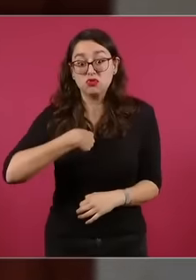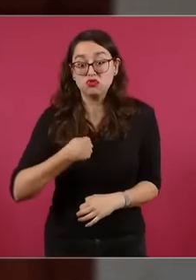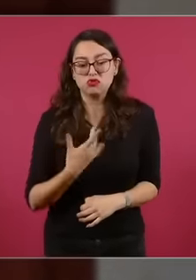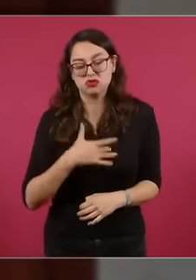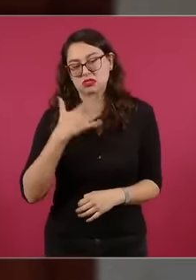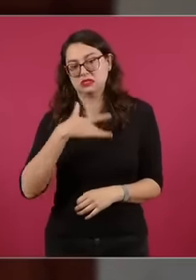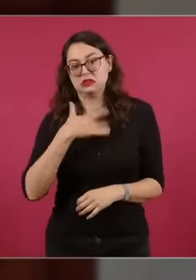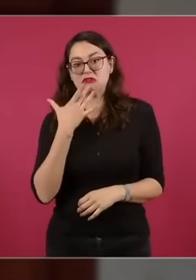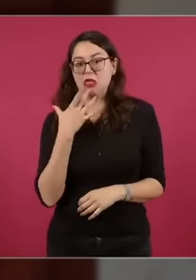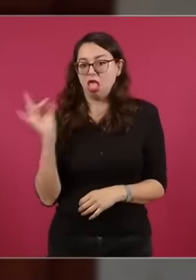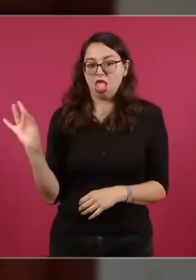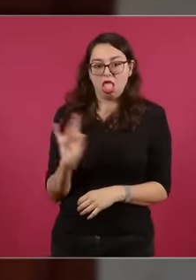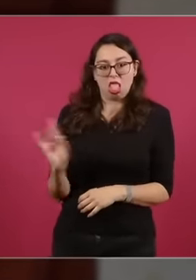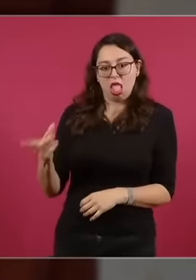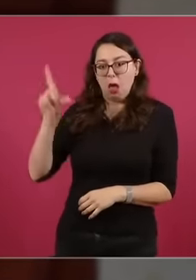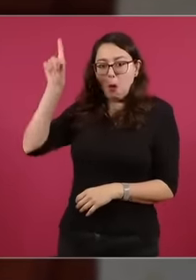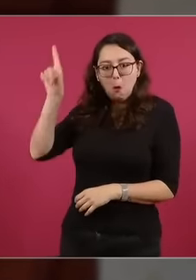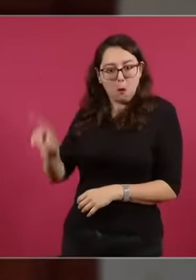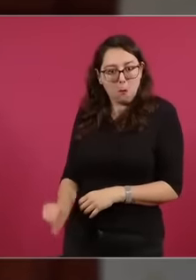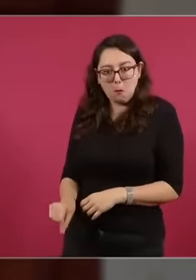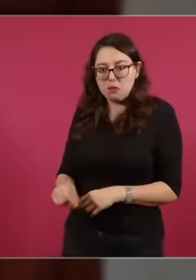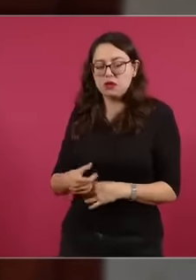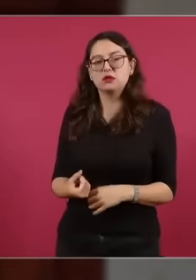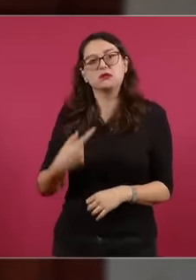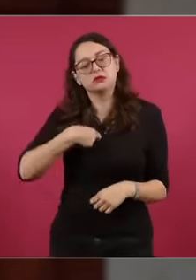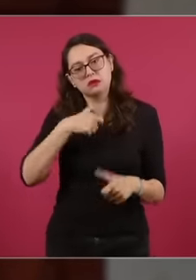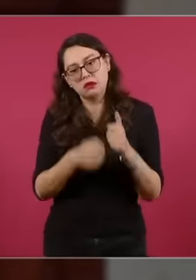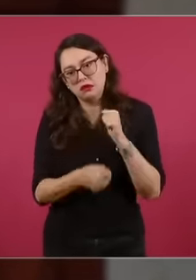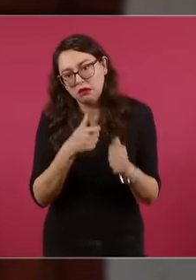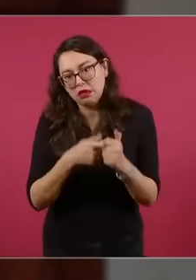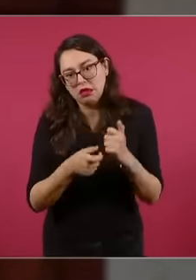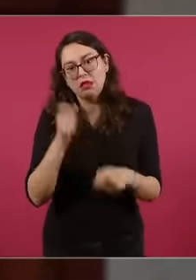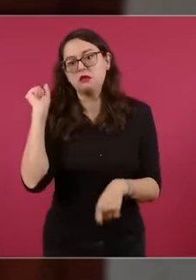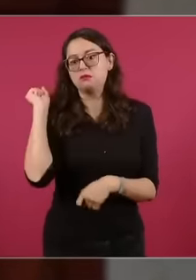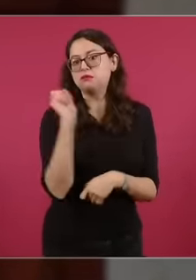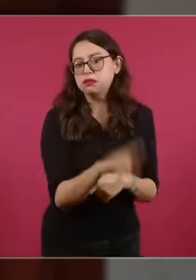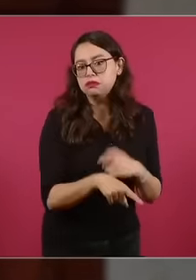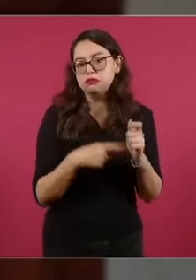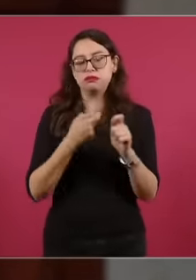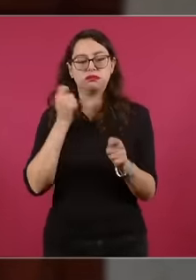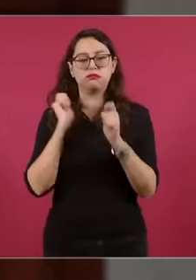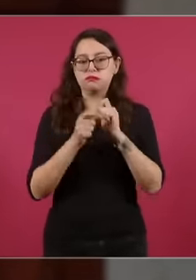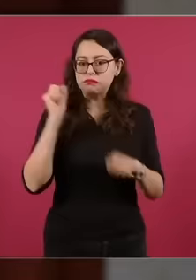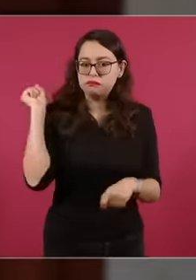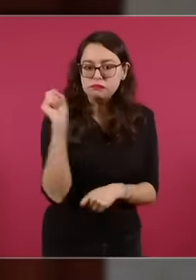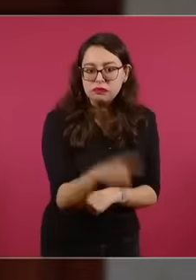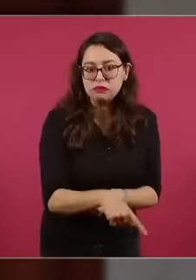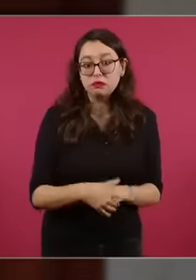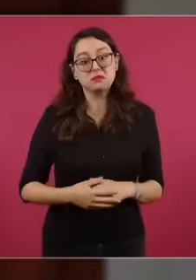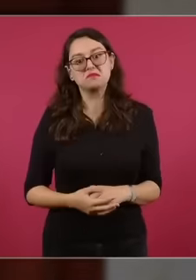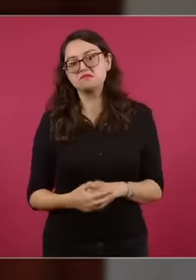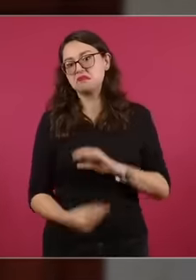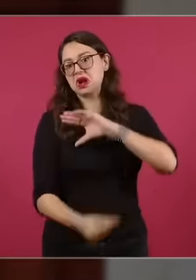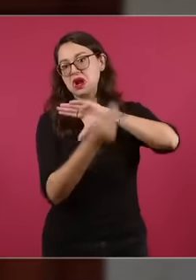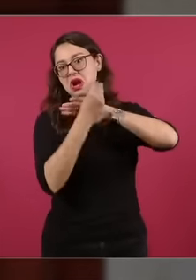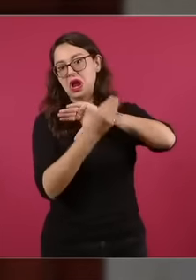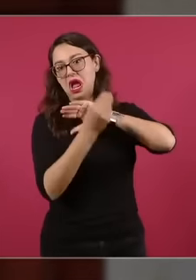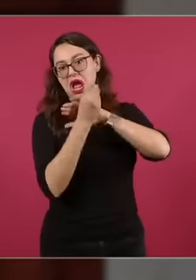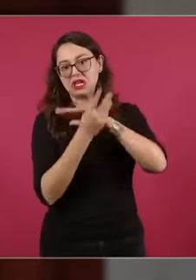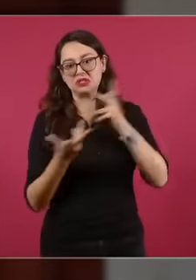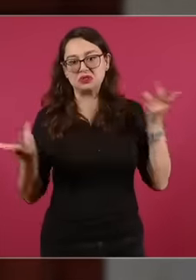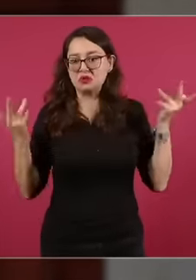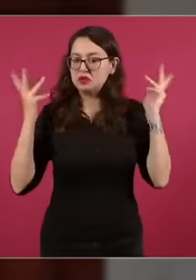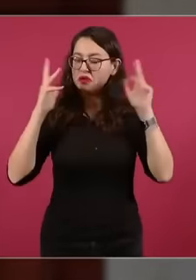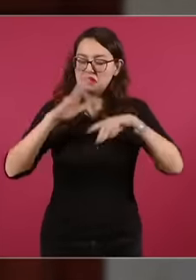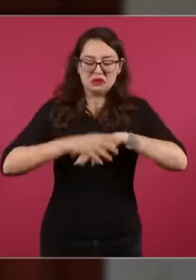yo y otros reporteros, estarles mandando mensajes, decirles, Pues para que nos permitan